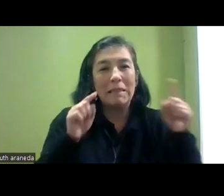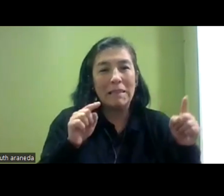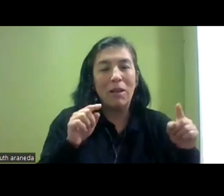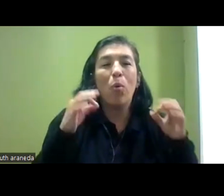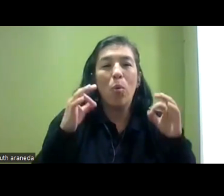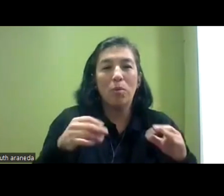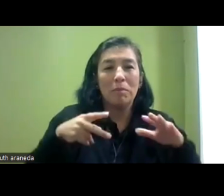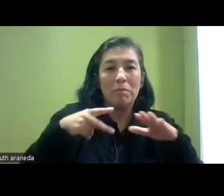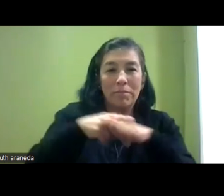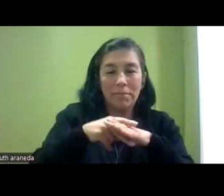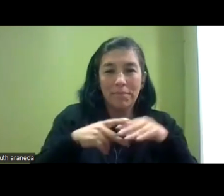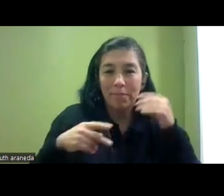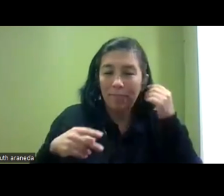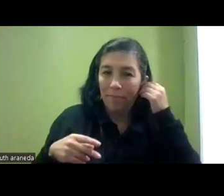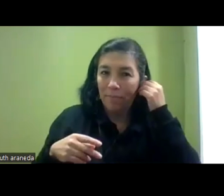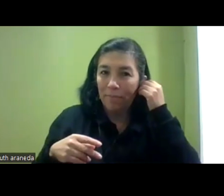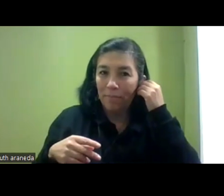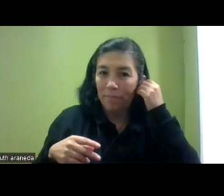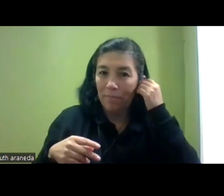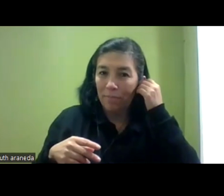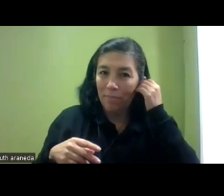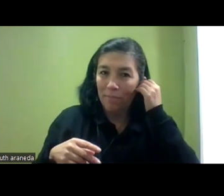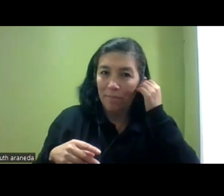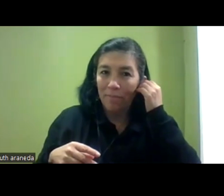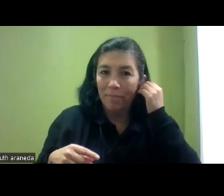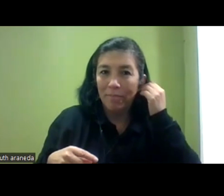muy bien? ¿Sí?